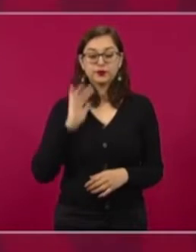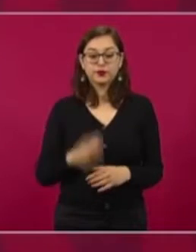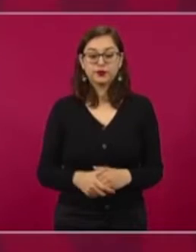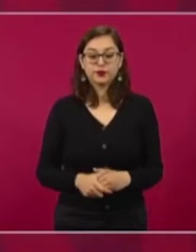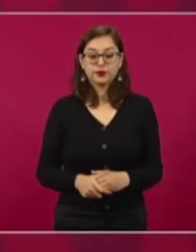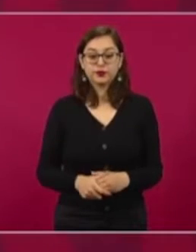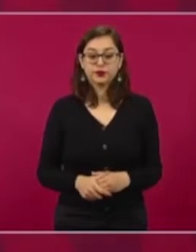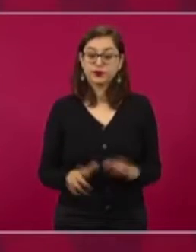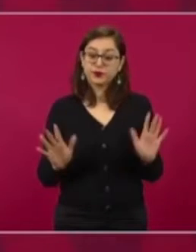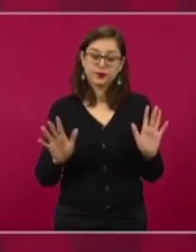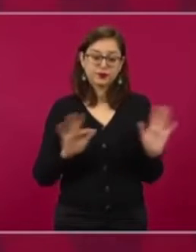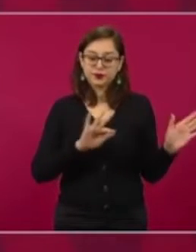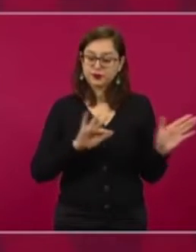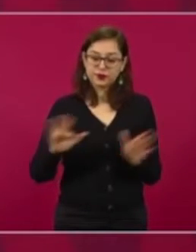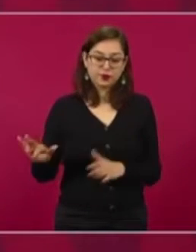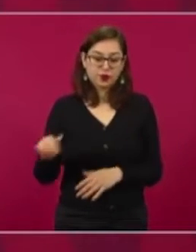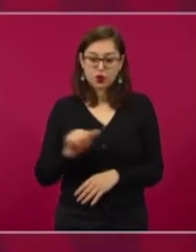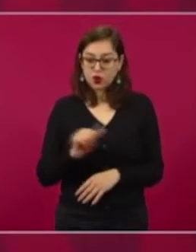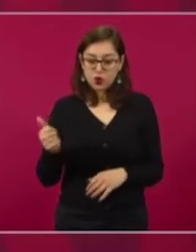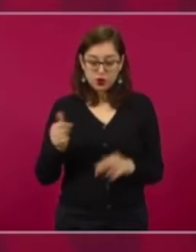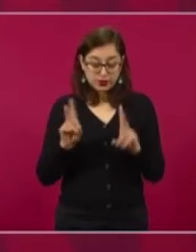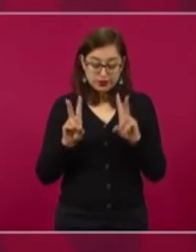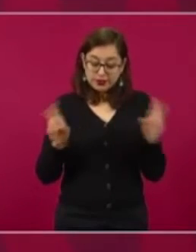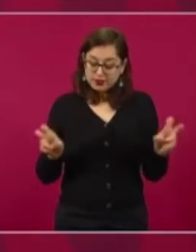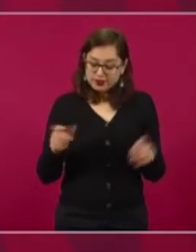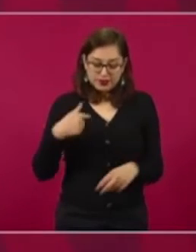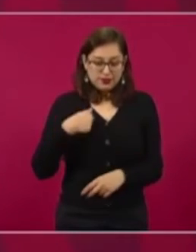Pero ya es otra cosa. Tenía yo ganas de